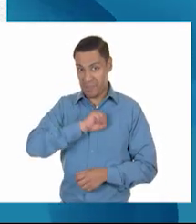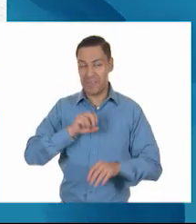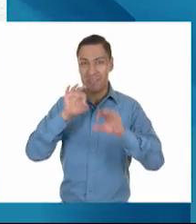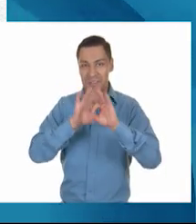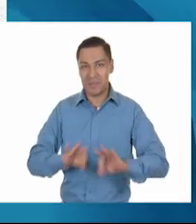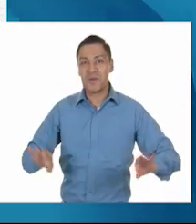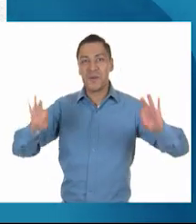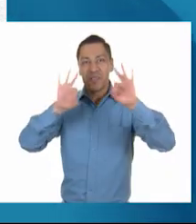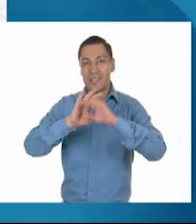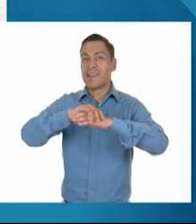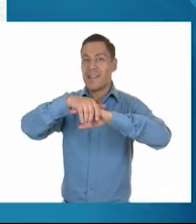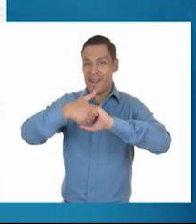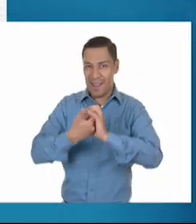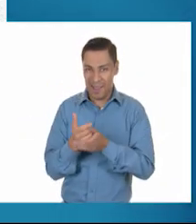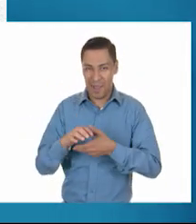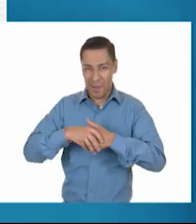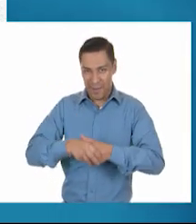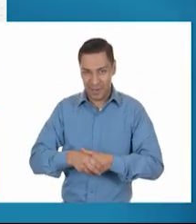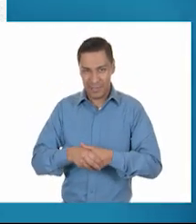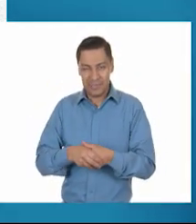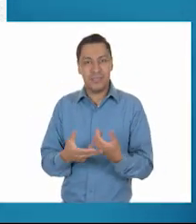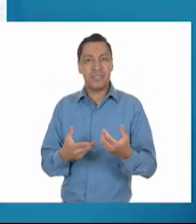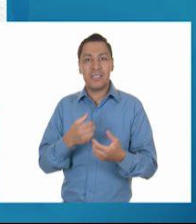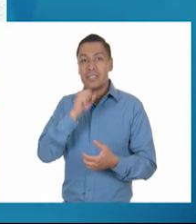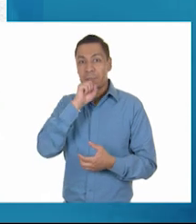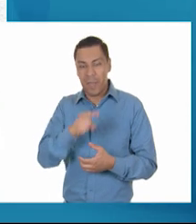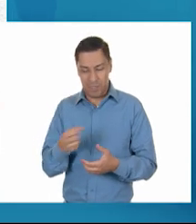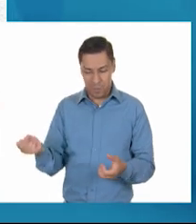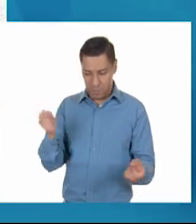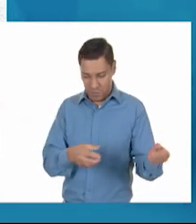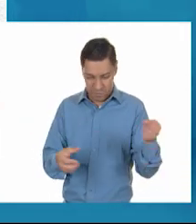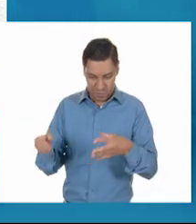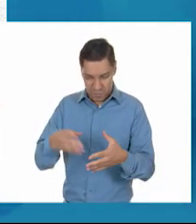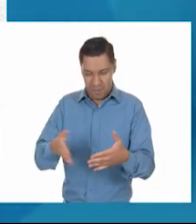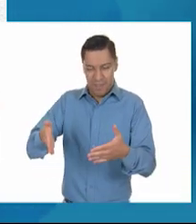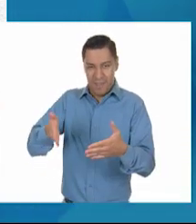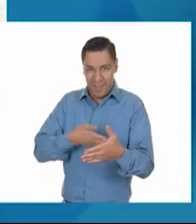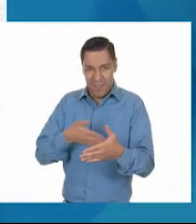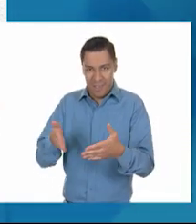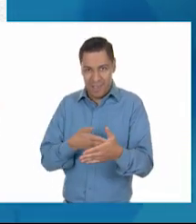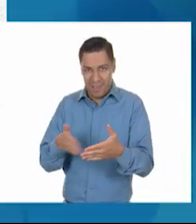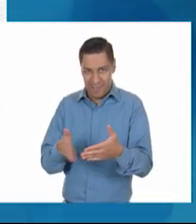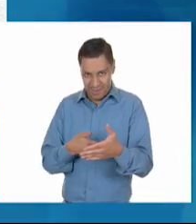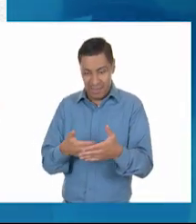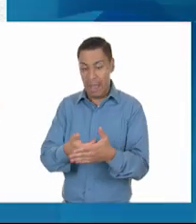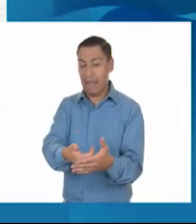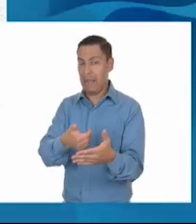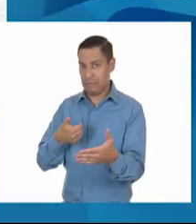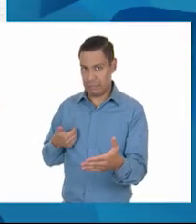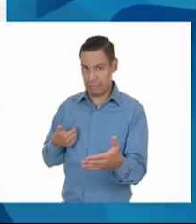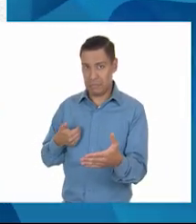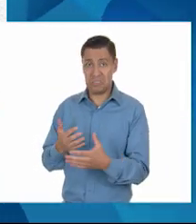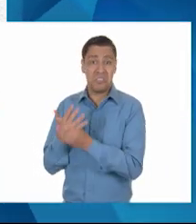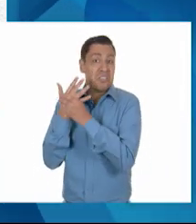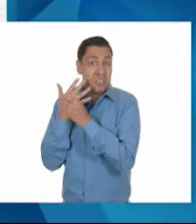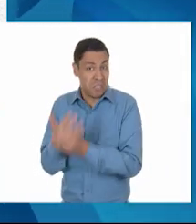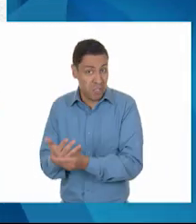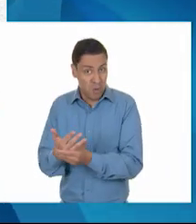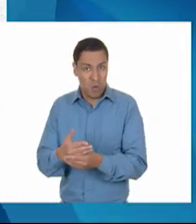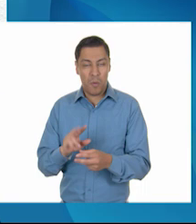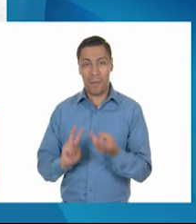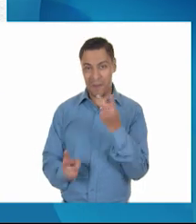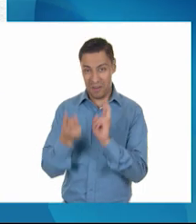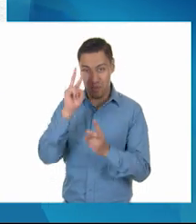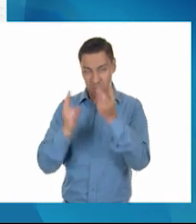que es lavarse las manos, así como los ingredientes, antes de preparar la comida. Afirmó que las verduras deben